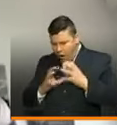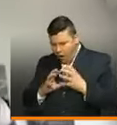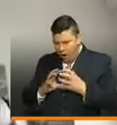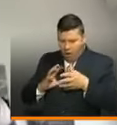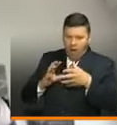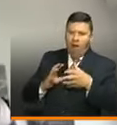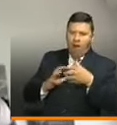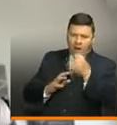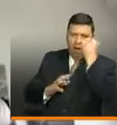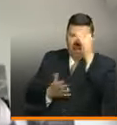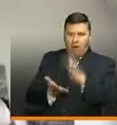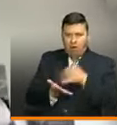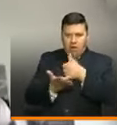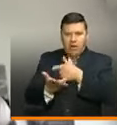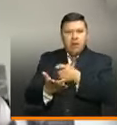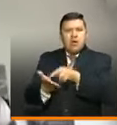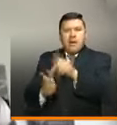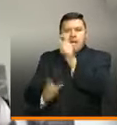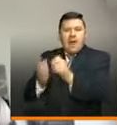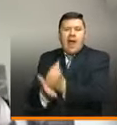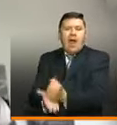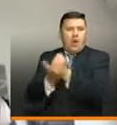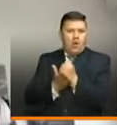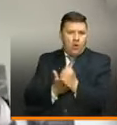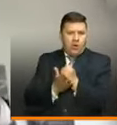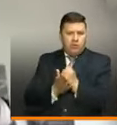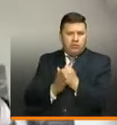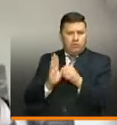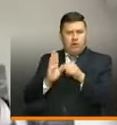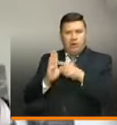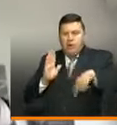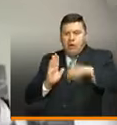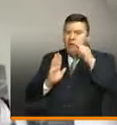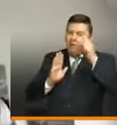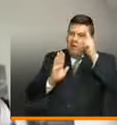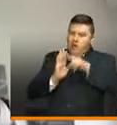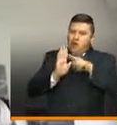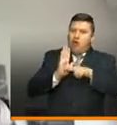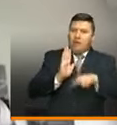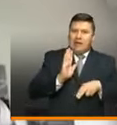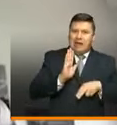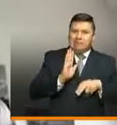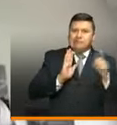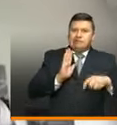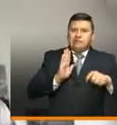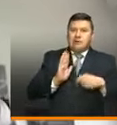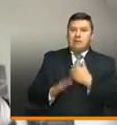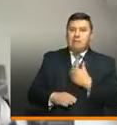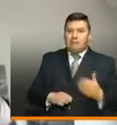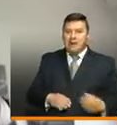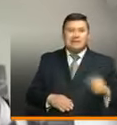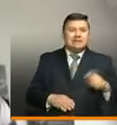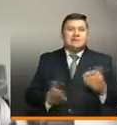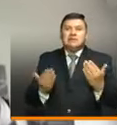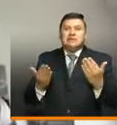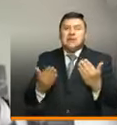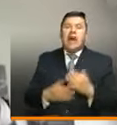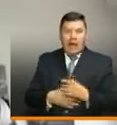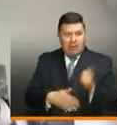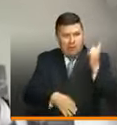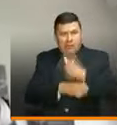alguna forma también contribuir a esta normalización inteligente que ha dicho el presidente, pues